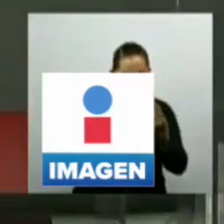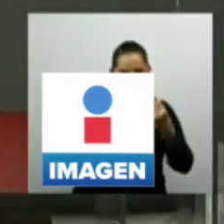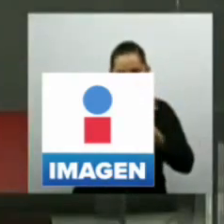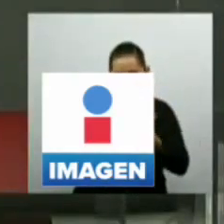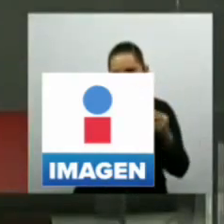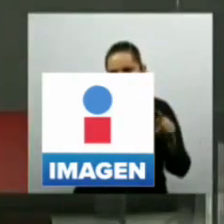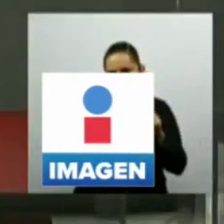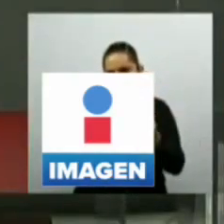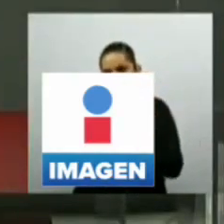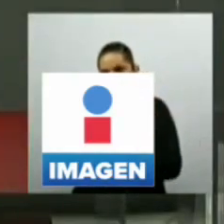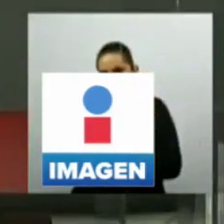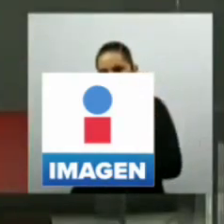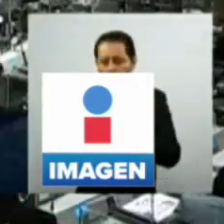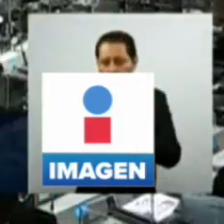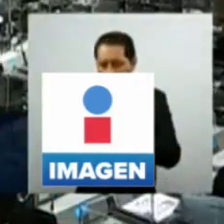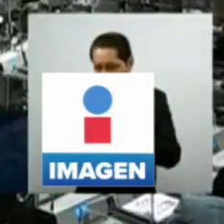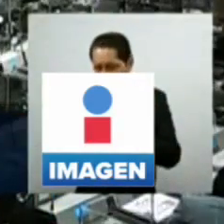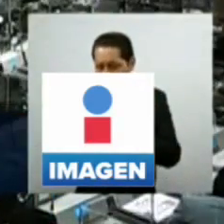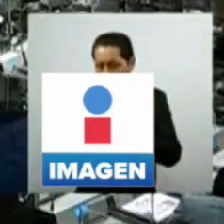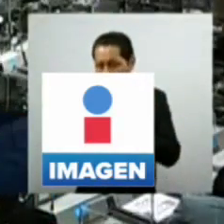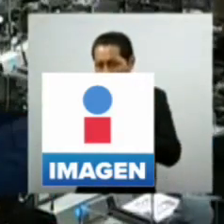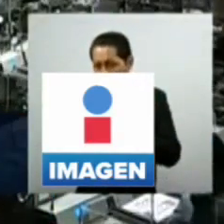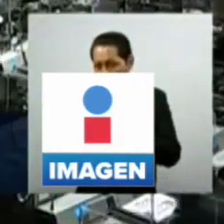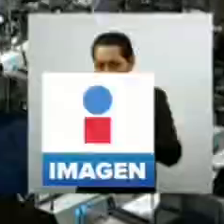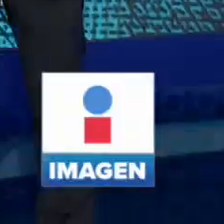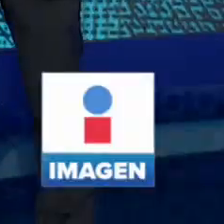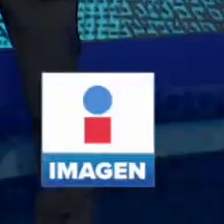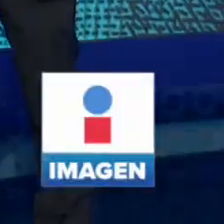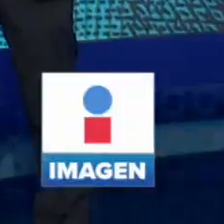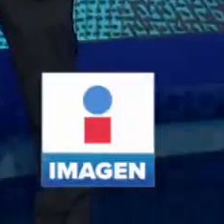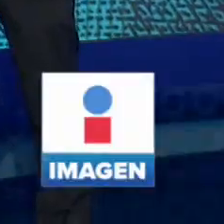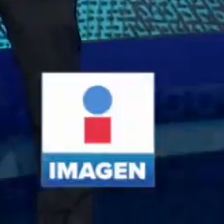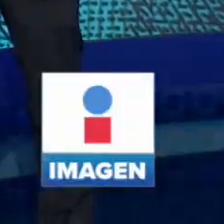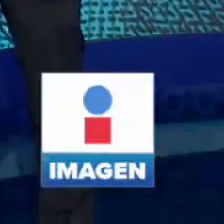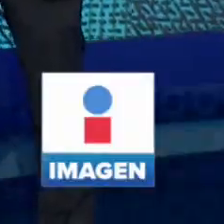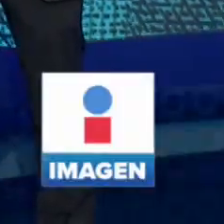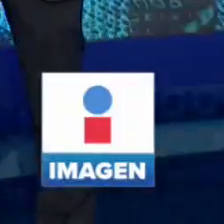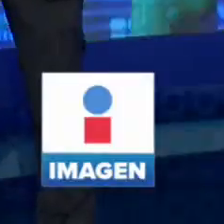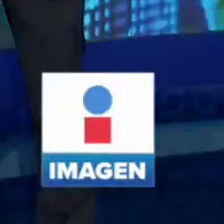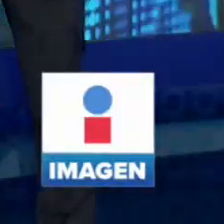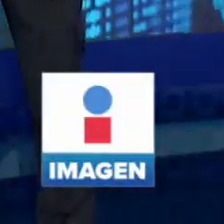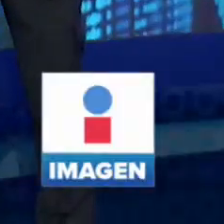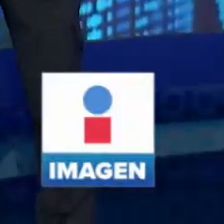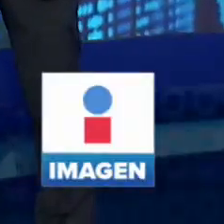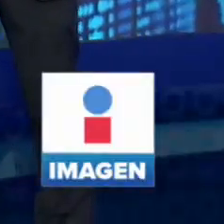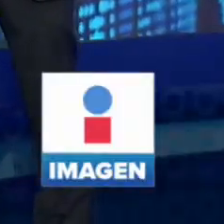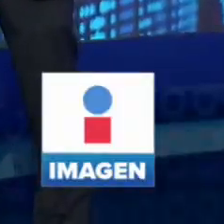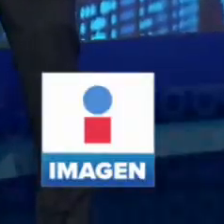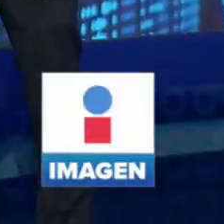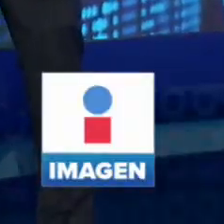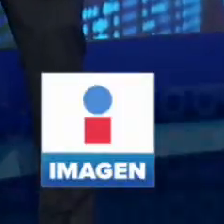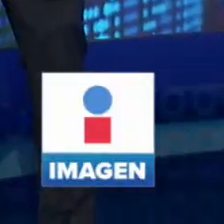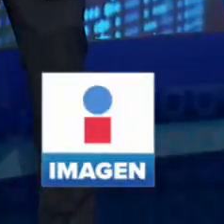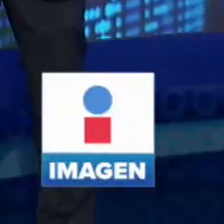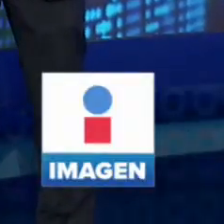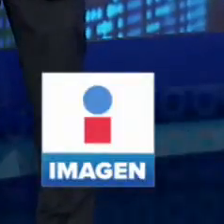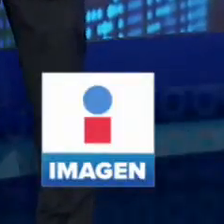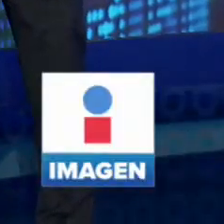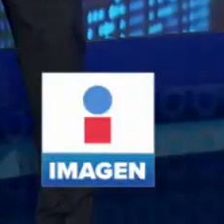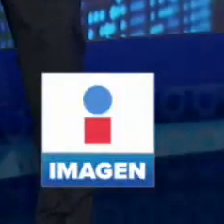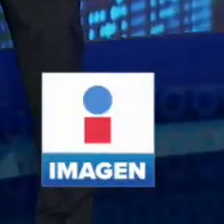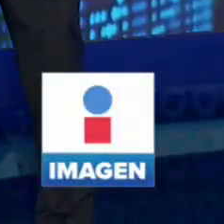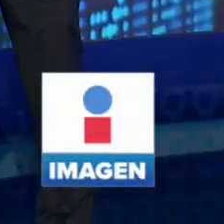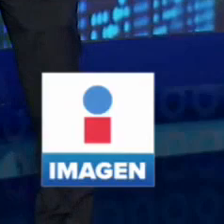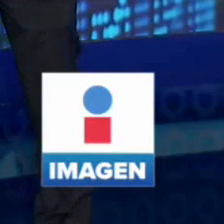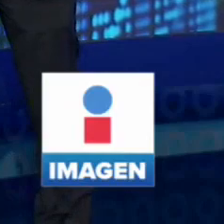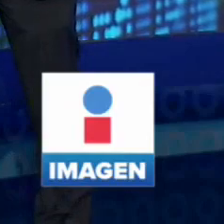Deberá pagar IVA por el servicio, eso sí no me queda necesariamente claro, pero bueno, pues ya quedó aprobado y lo experimentaremos. Por otro lado, Yuri, en cuanto